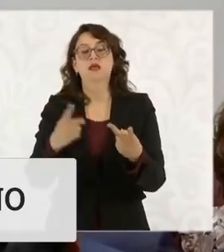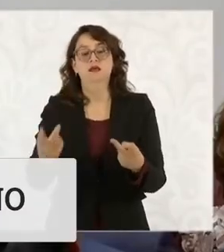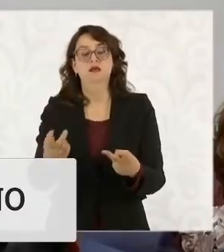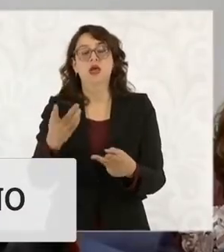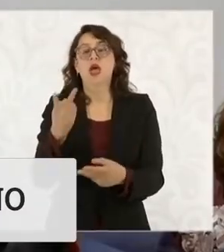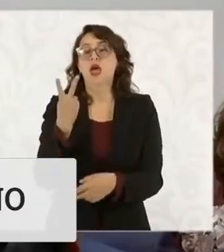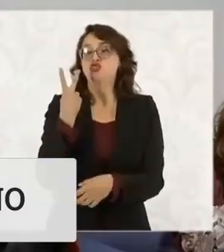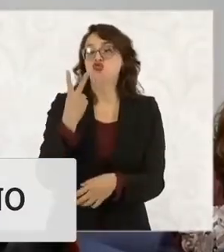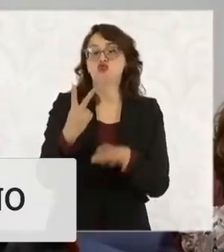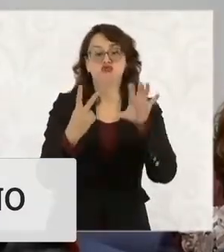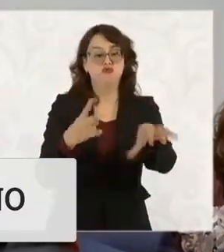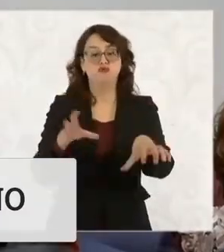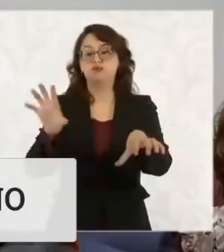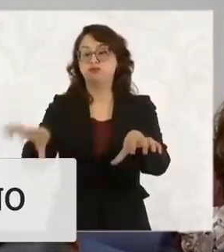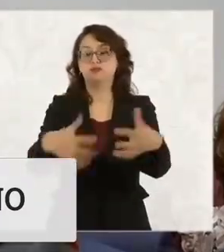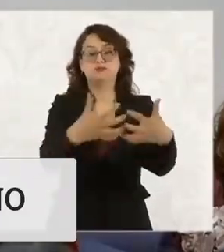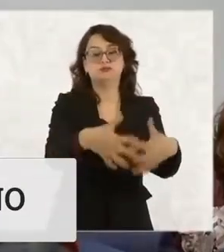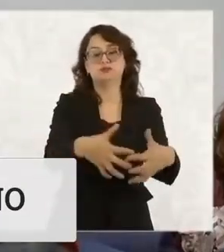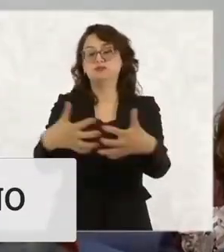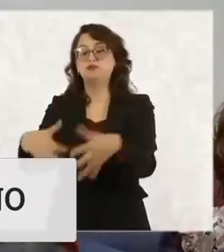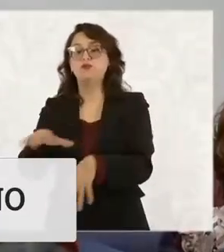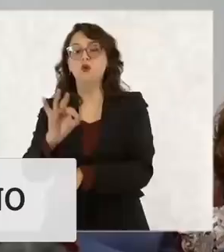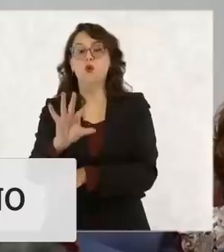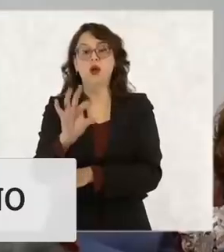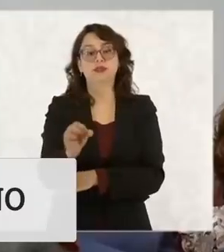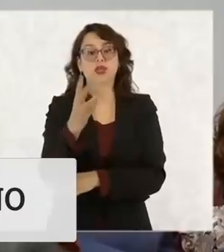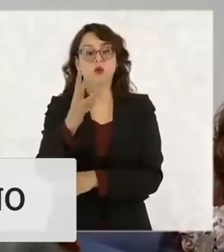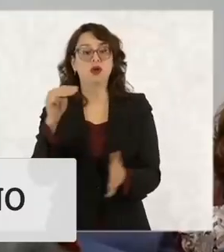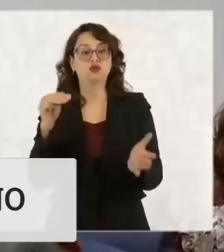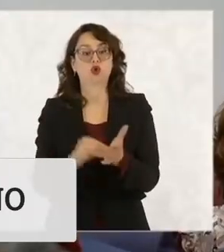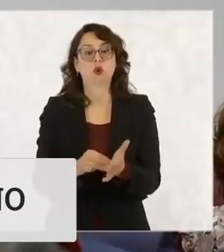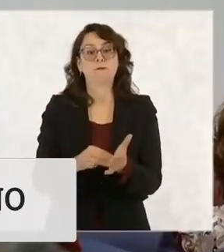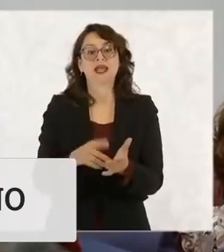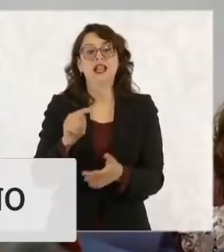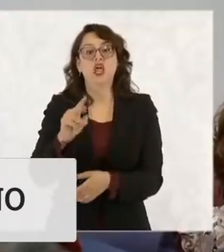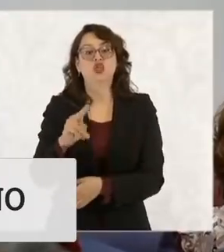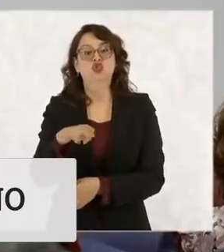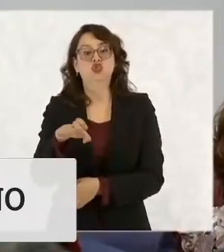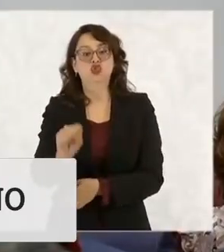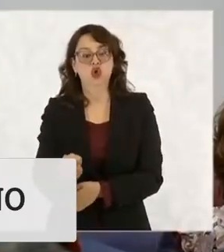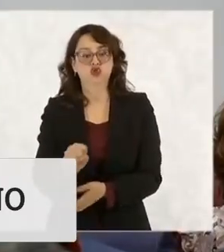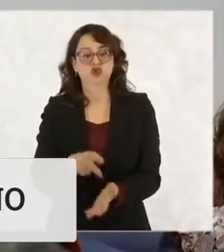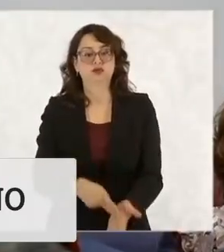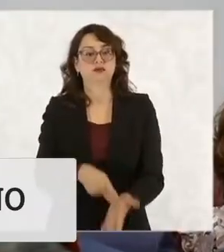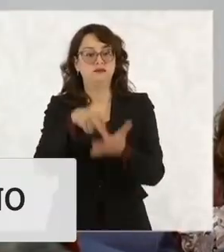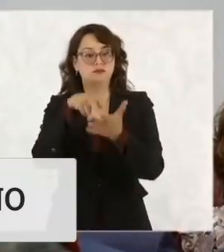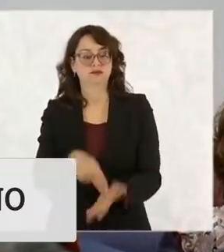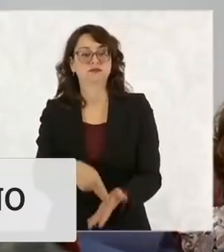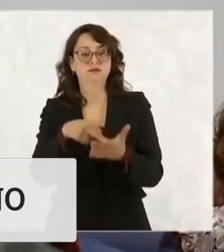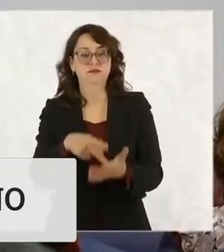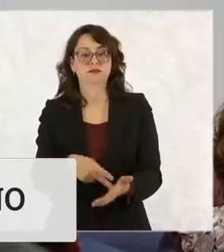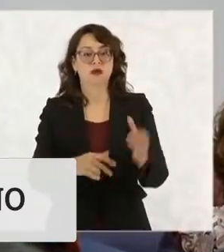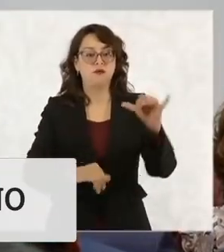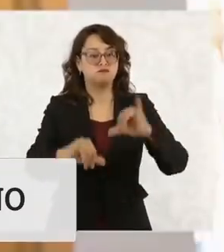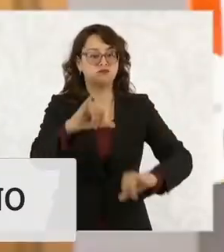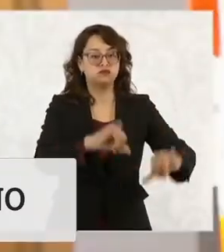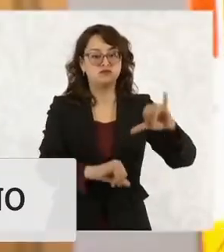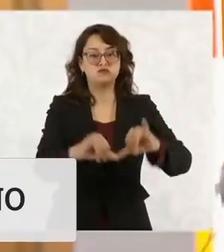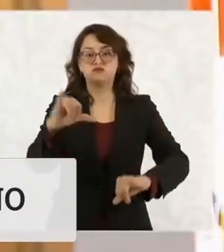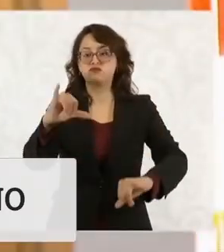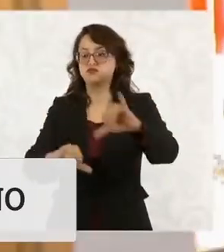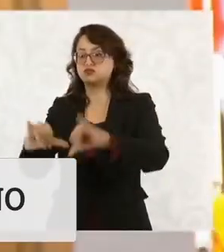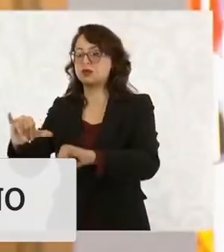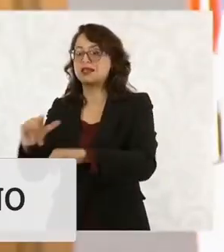Cozoleacaque estarán produciendo 44,000 toneladas de óxido de etileno, 43,000 toneladas de